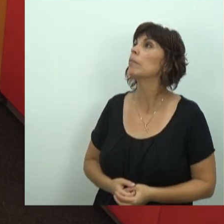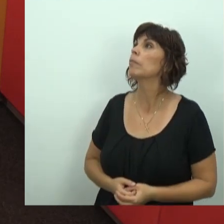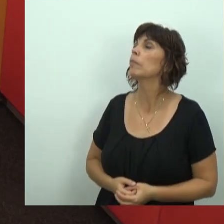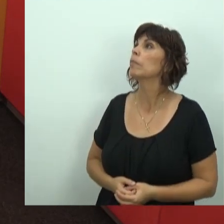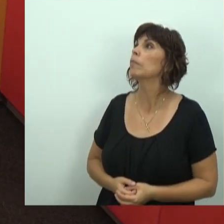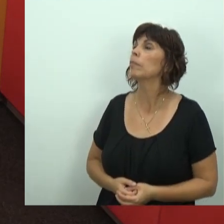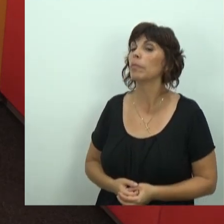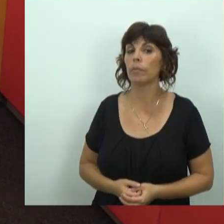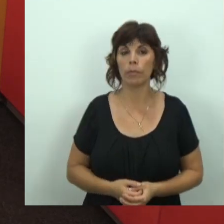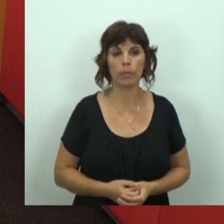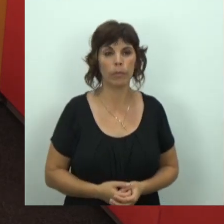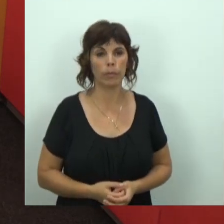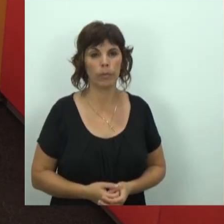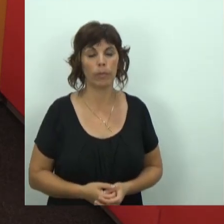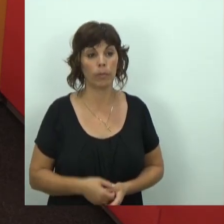¿Sabe, querido oyente?